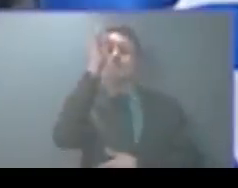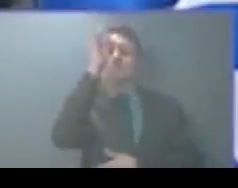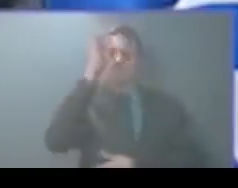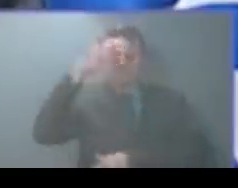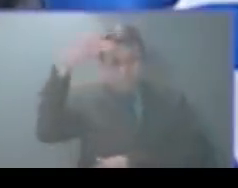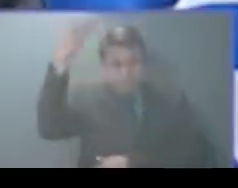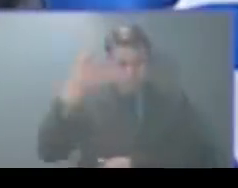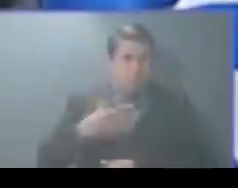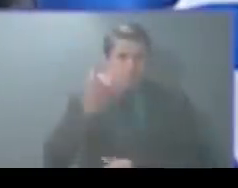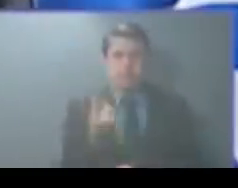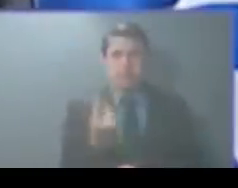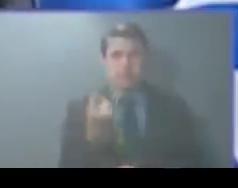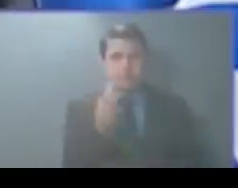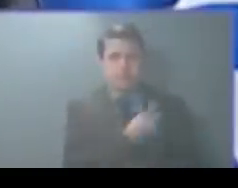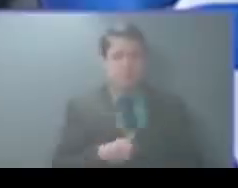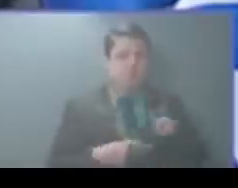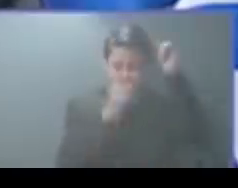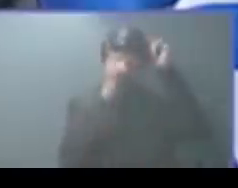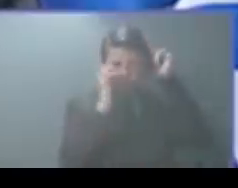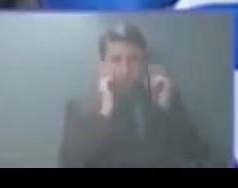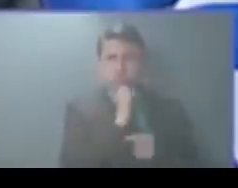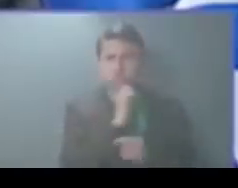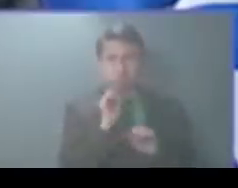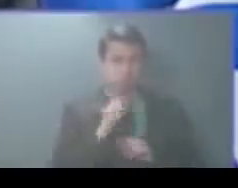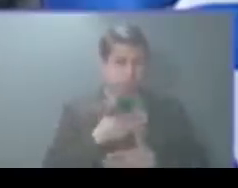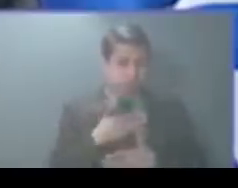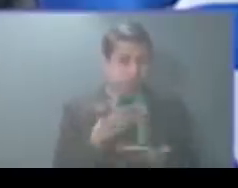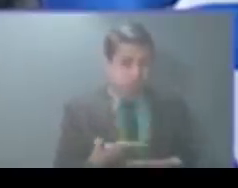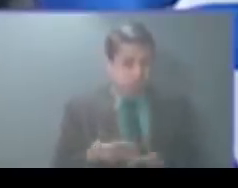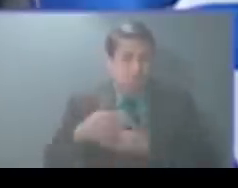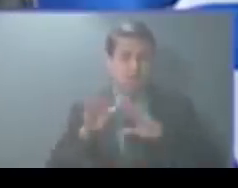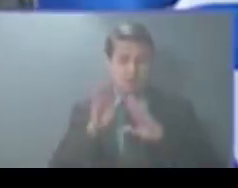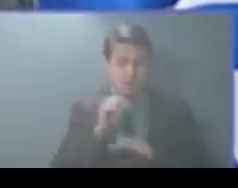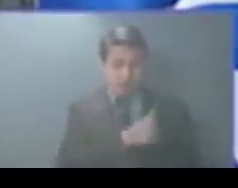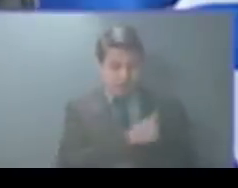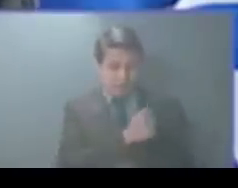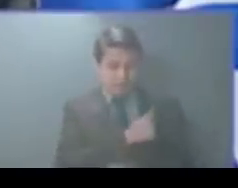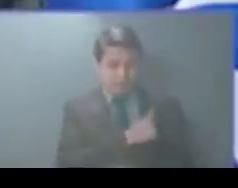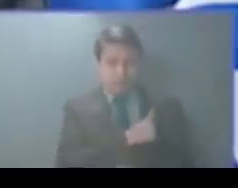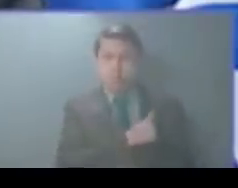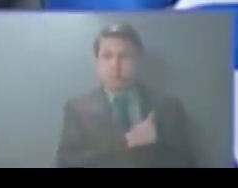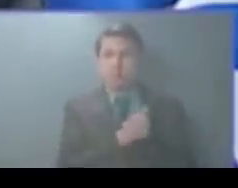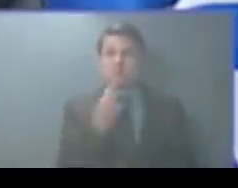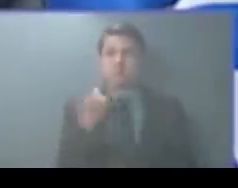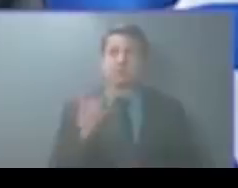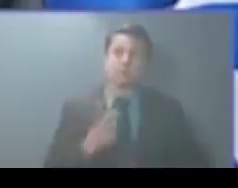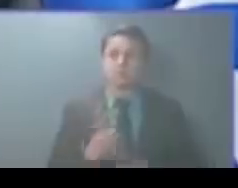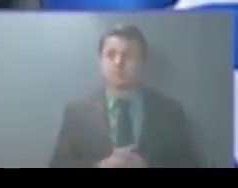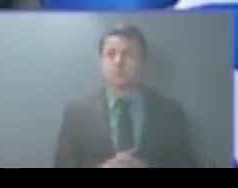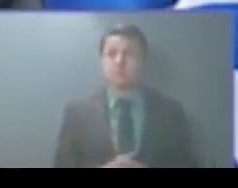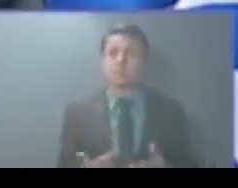al presidente Nayib Bukele, estaría en la disposición de acatar la declaratoria